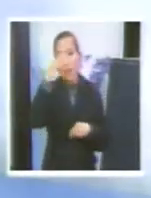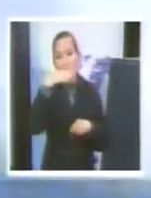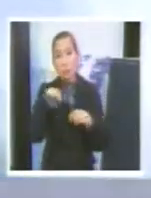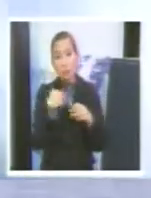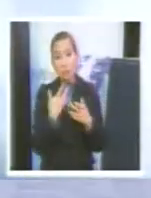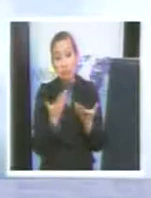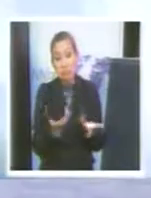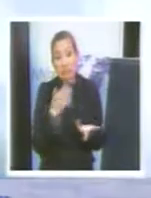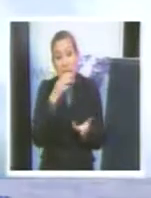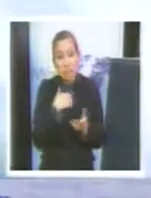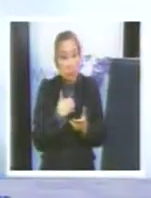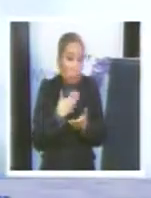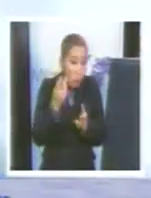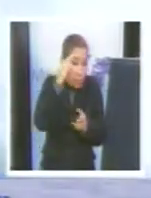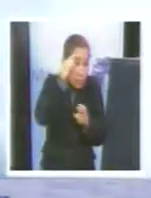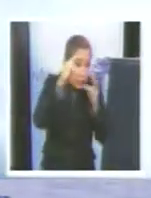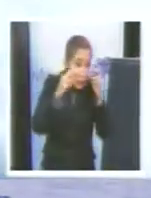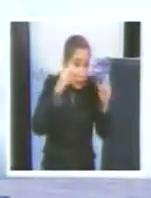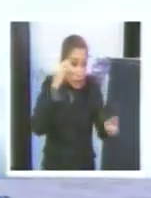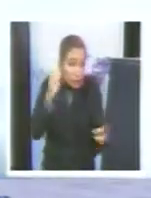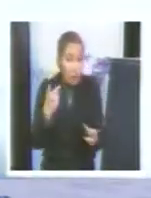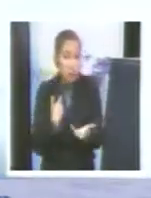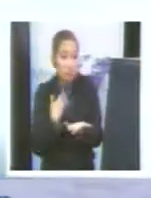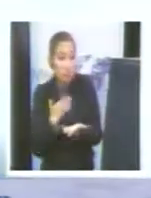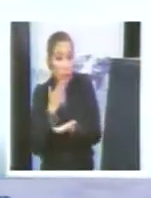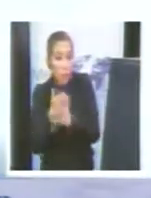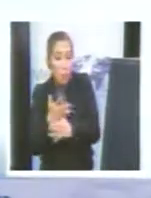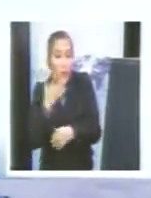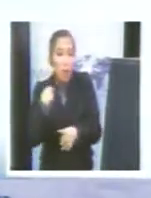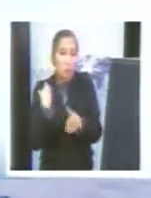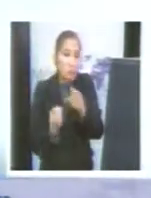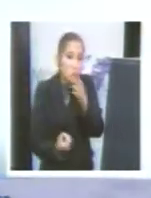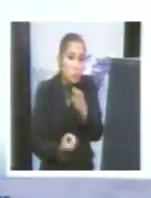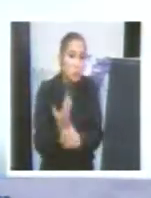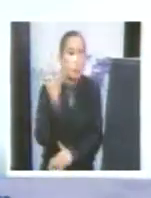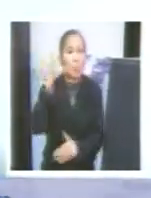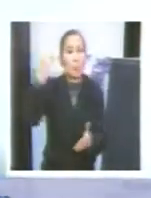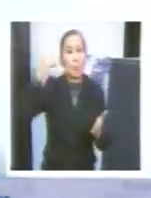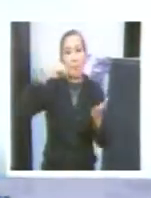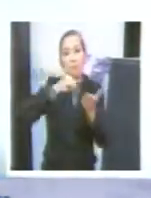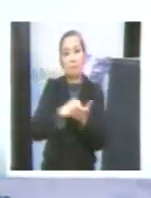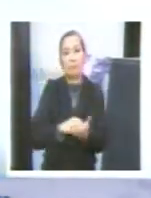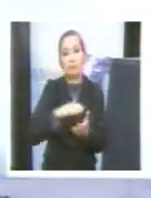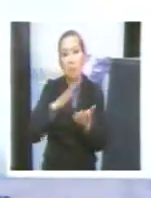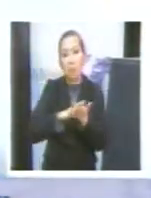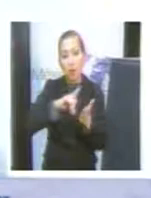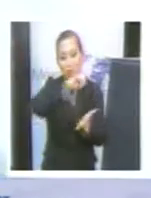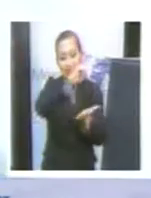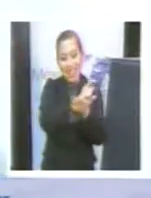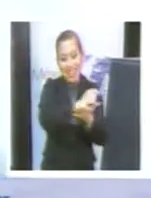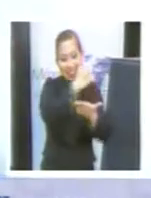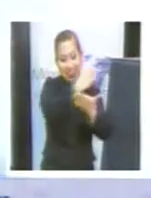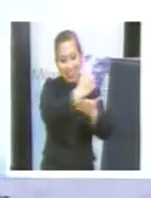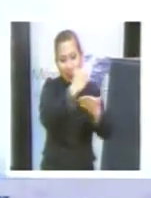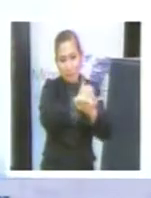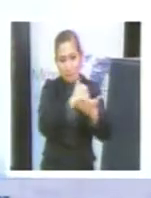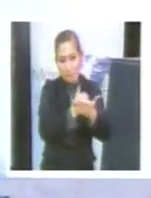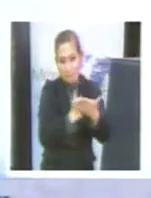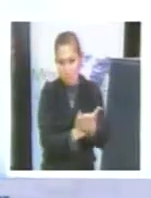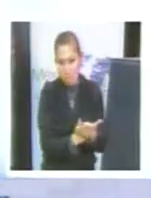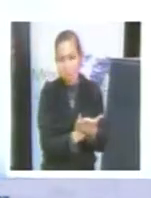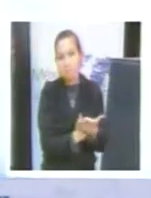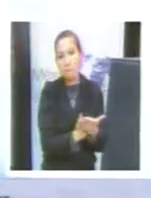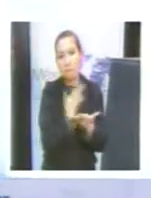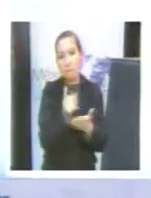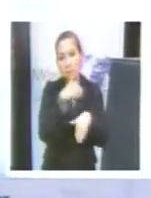conveniencia, la inteligencia de actualizar nuestro marco jurídico